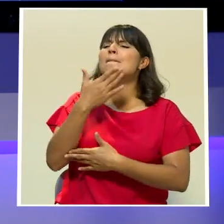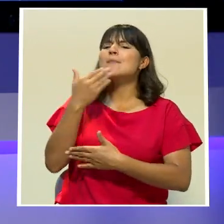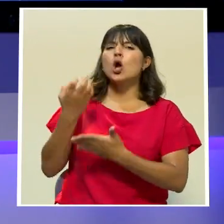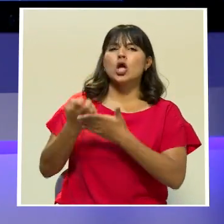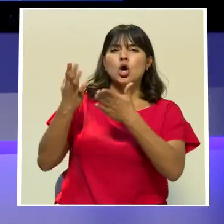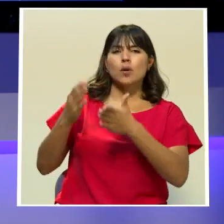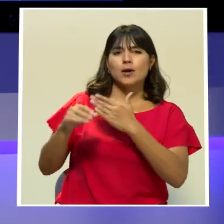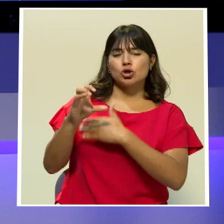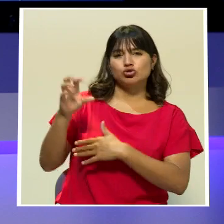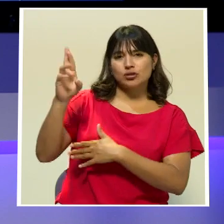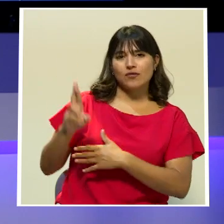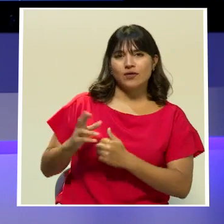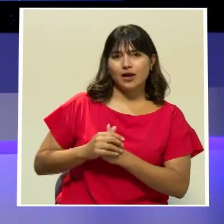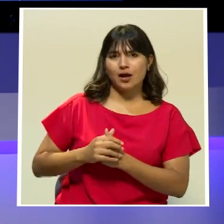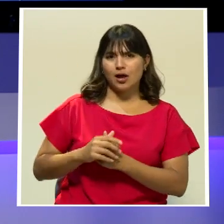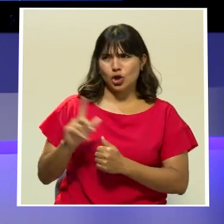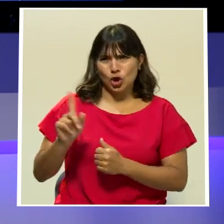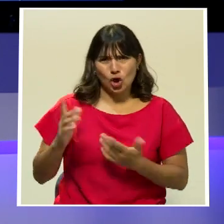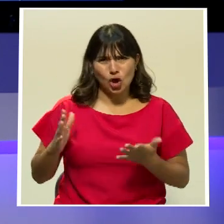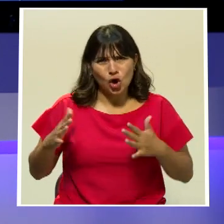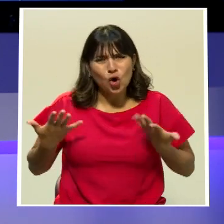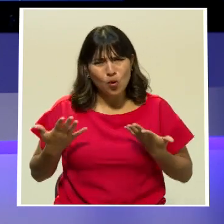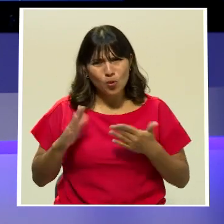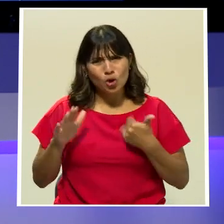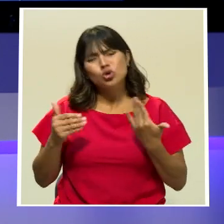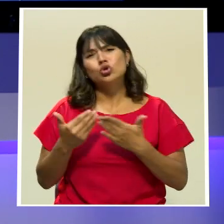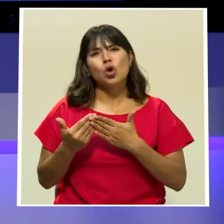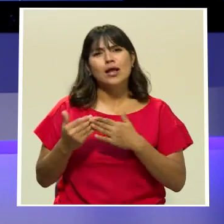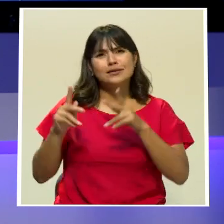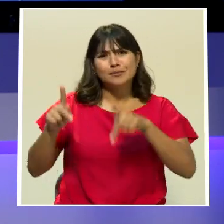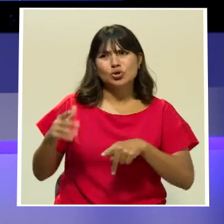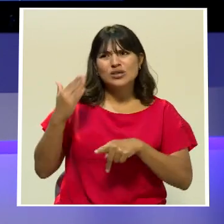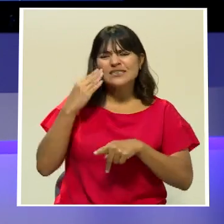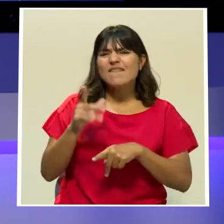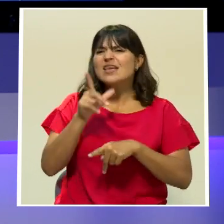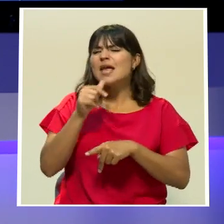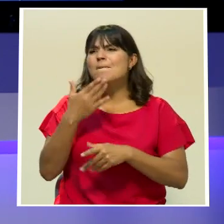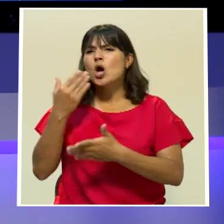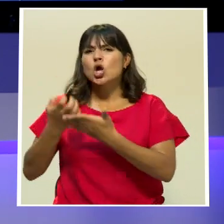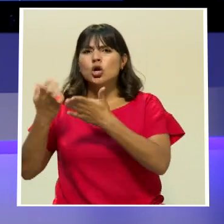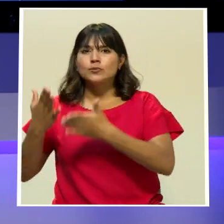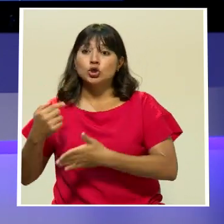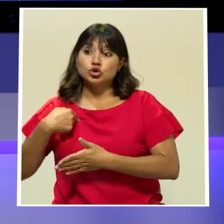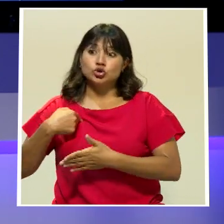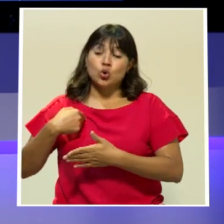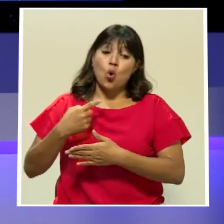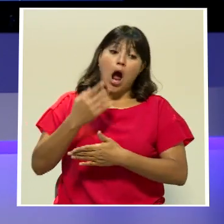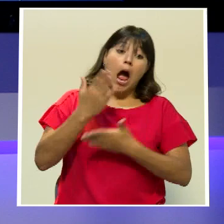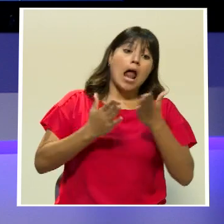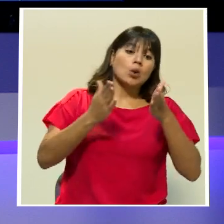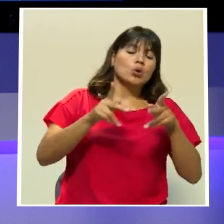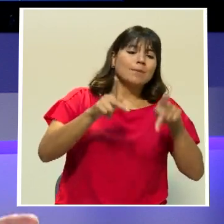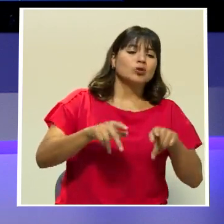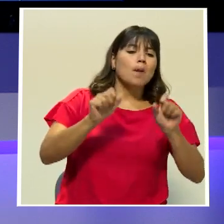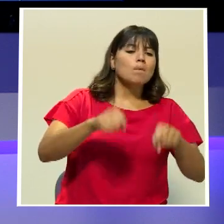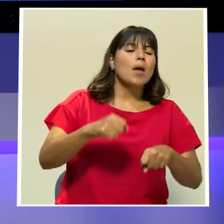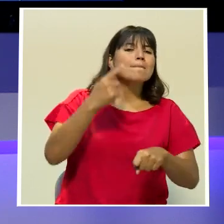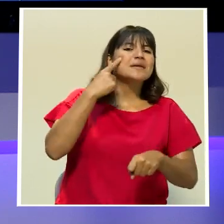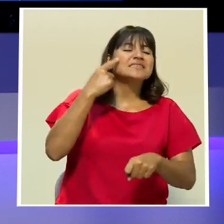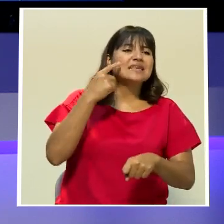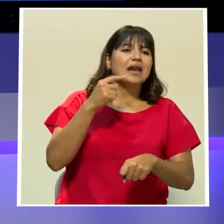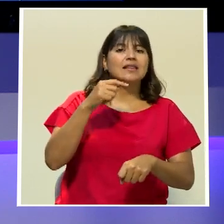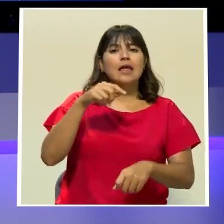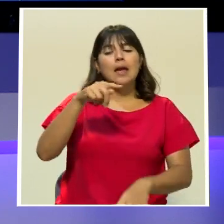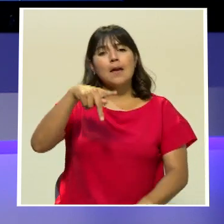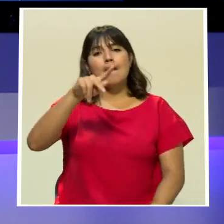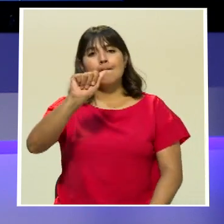tienen que integrar. No, ¿cómo que todo el mundo? Pues algunos pensarán que don Rodrigo Chávez, otros que don Luis Paulino Vargas. Yo no estoy valorando, estoy